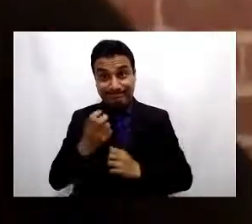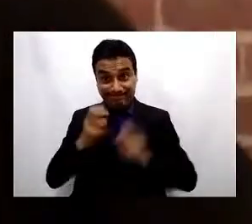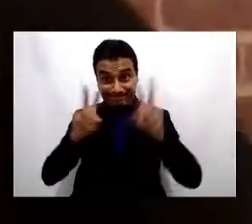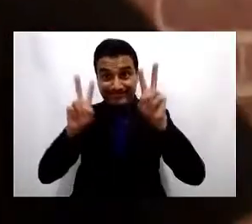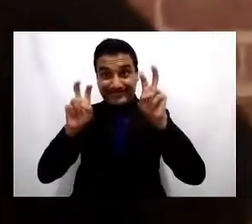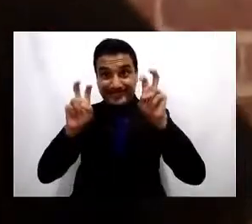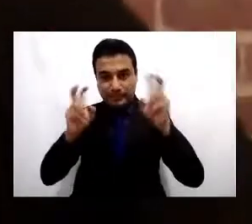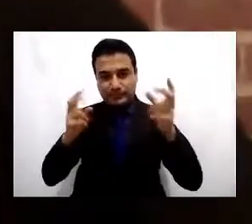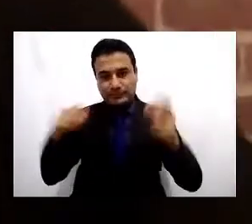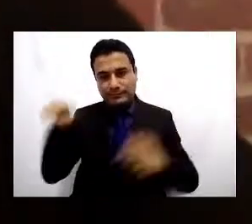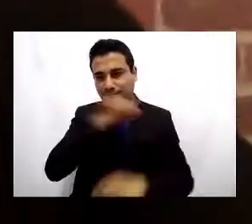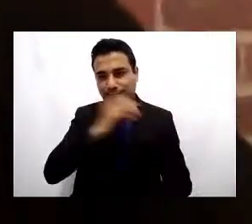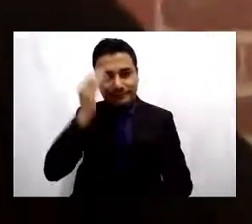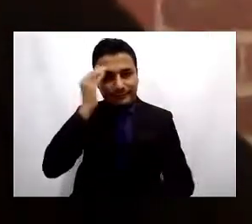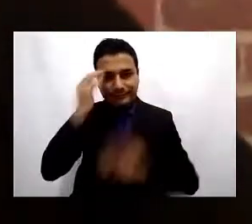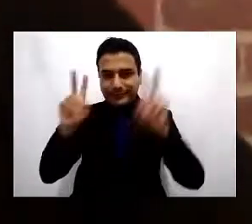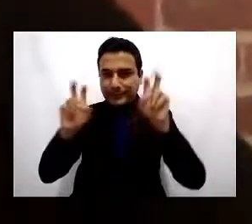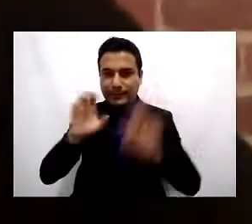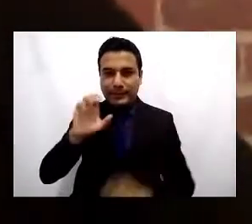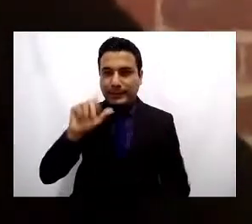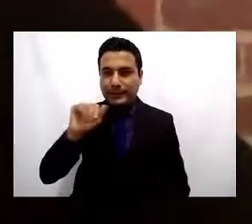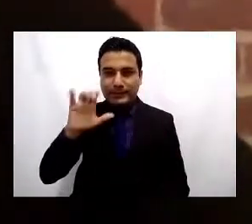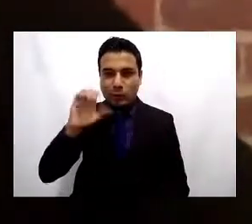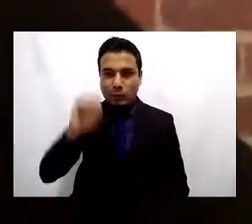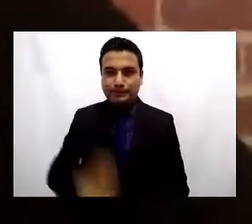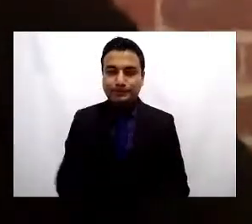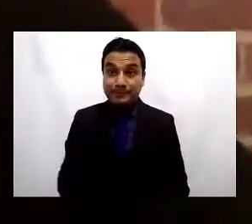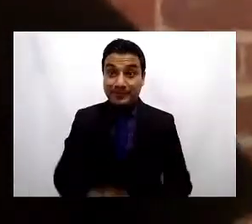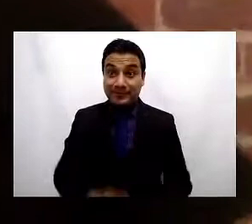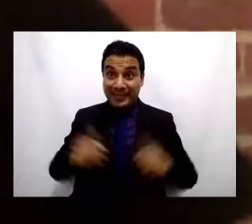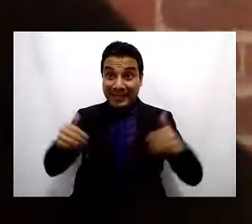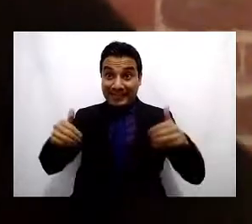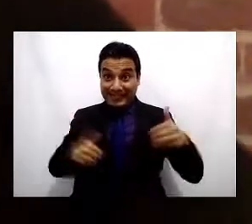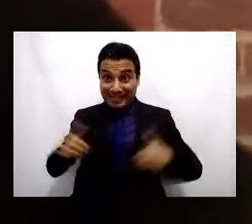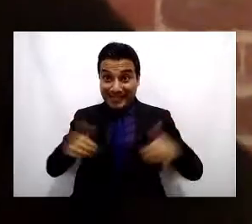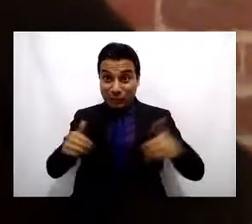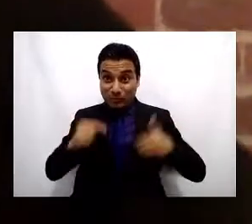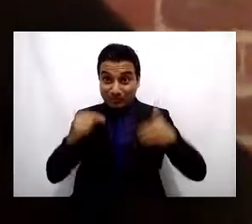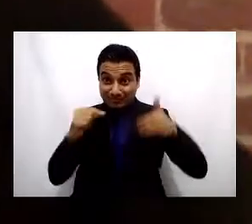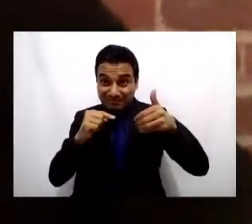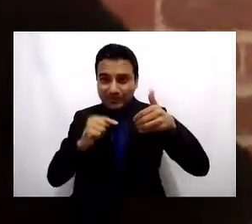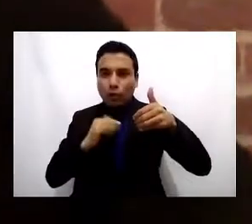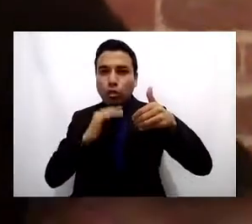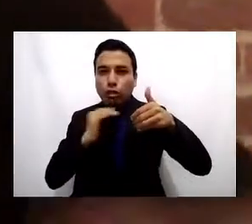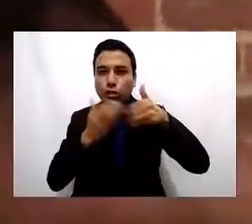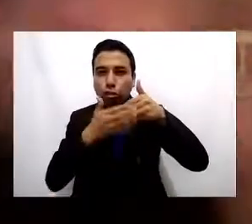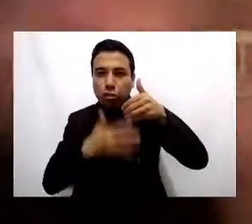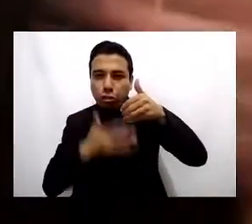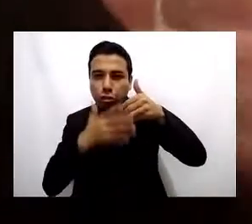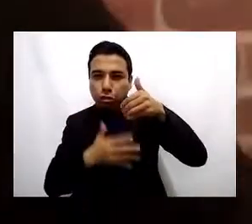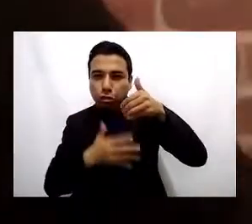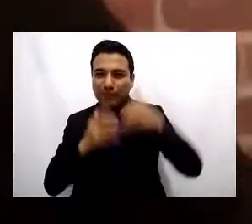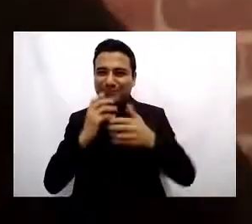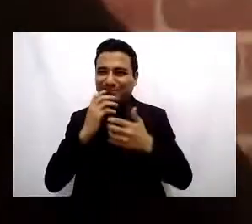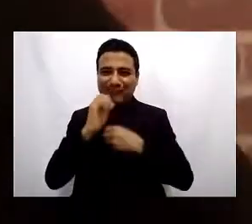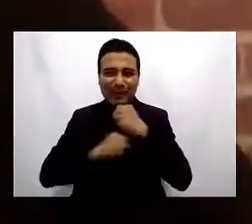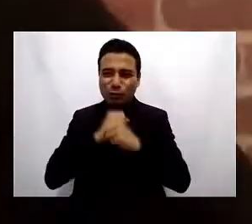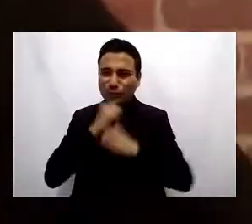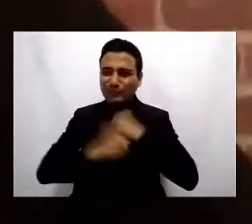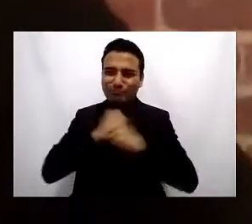clásico. Lavarle la honra al teatro, al que se lo ha manchado desde hace siglos y se lo ha